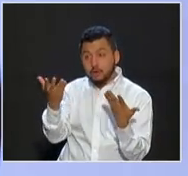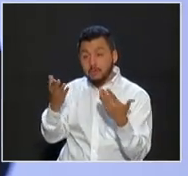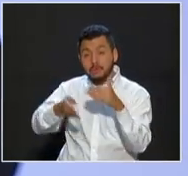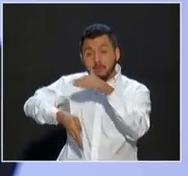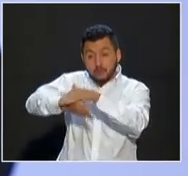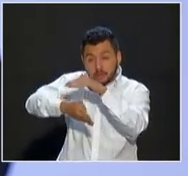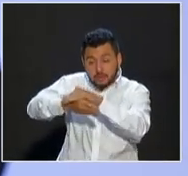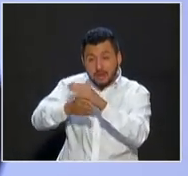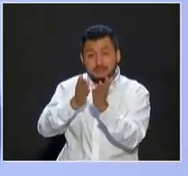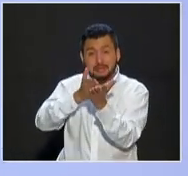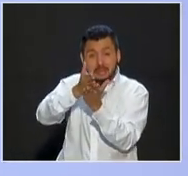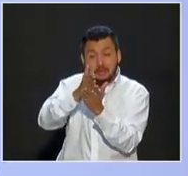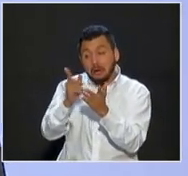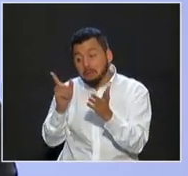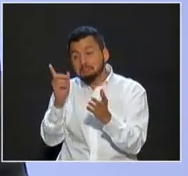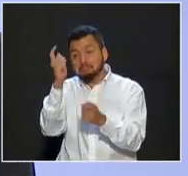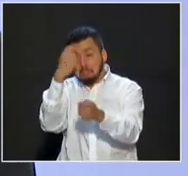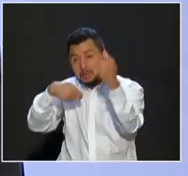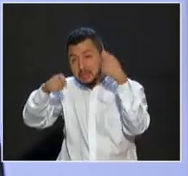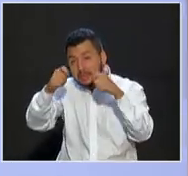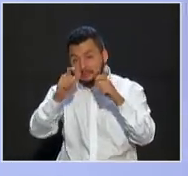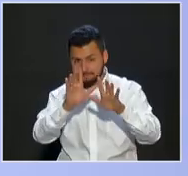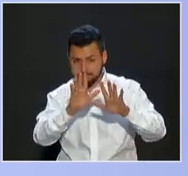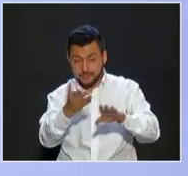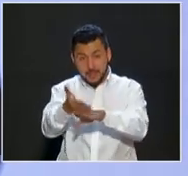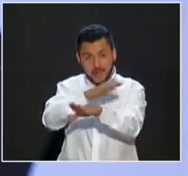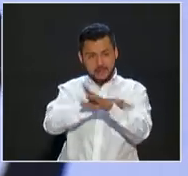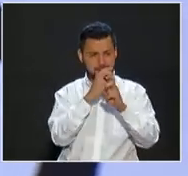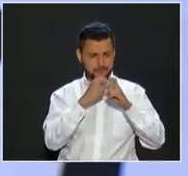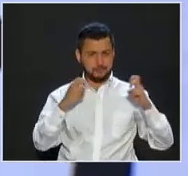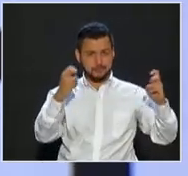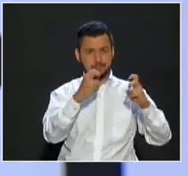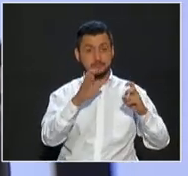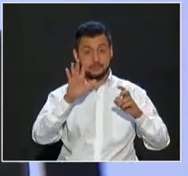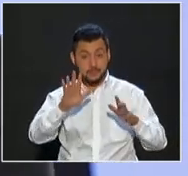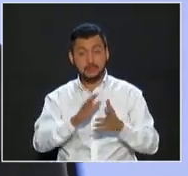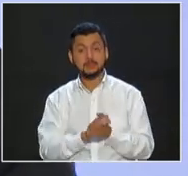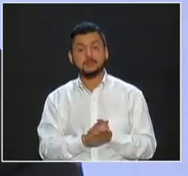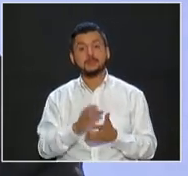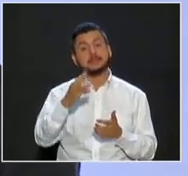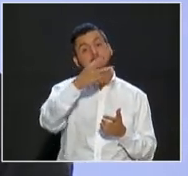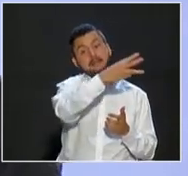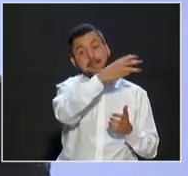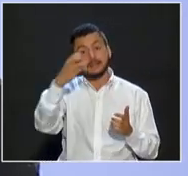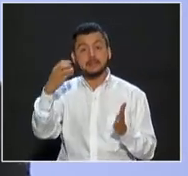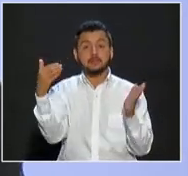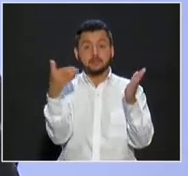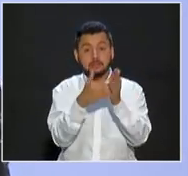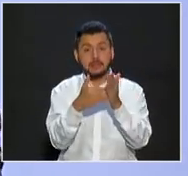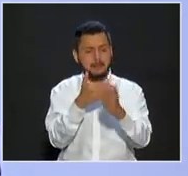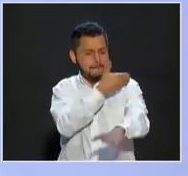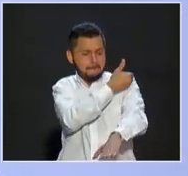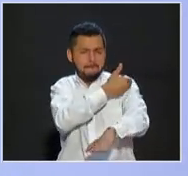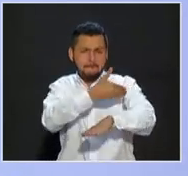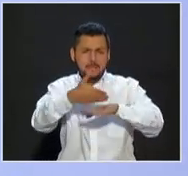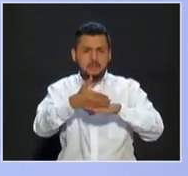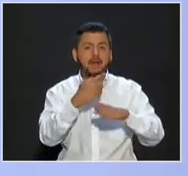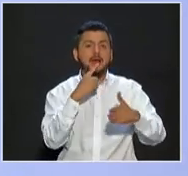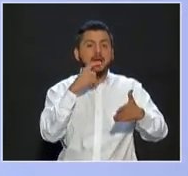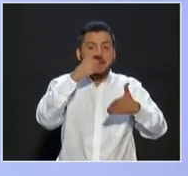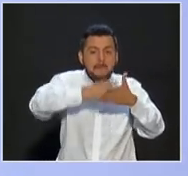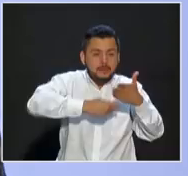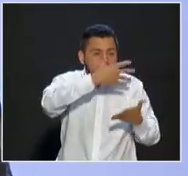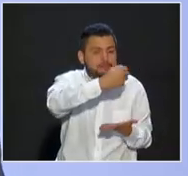estado nos llevará a entregarle 300 millones de impuestos a bogotá ahí está el gran tema